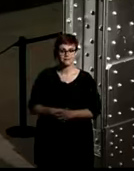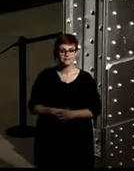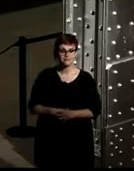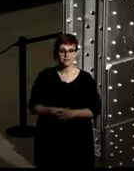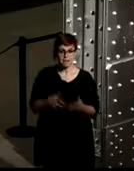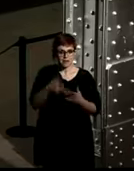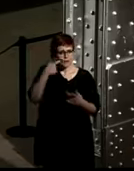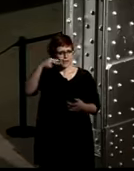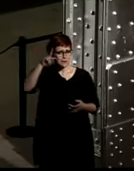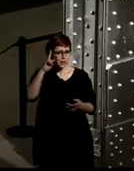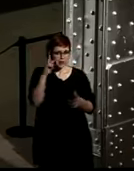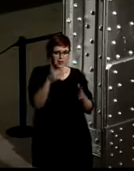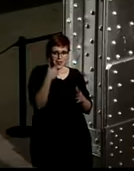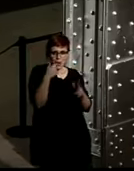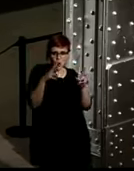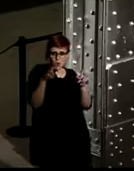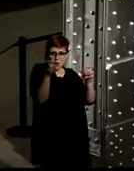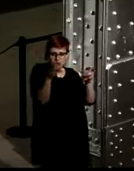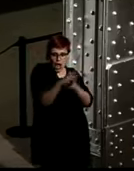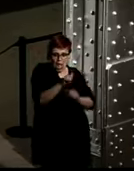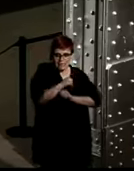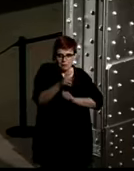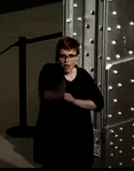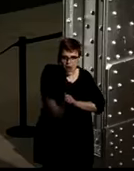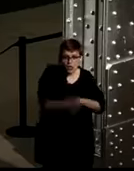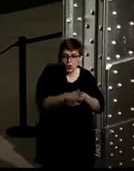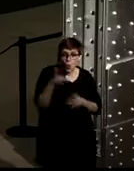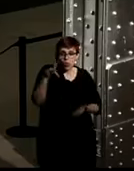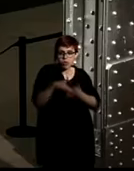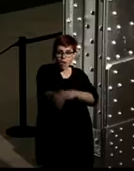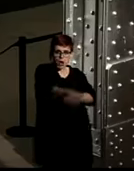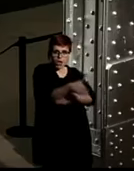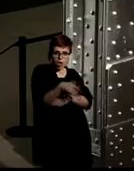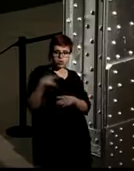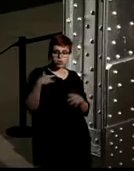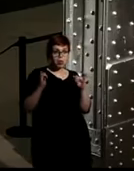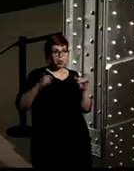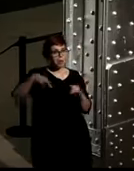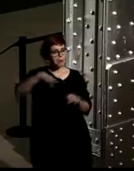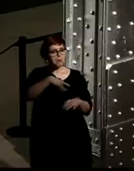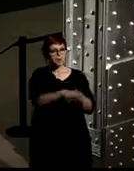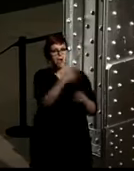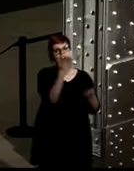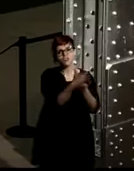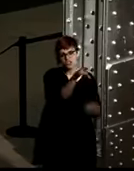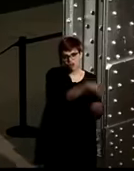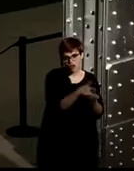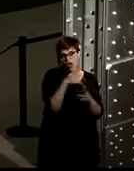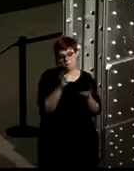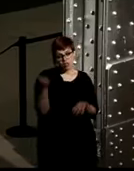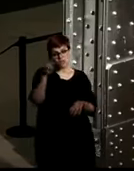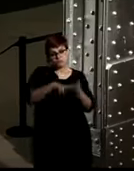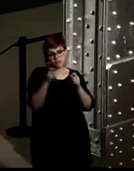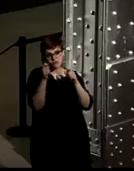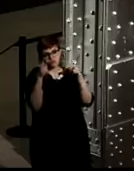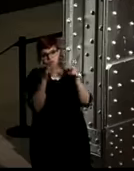O sea, es una experiencia totalmente nueva que no te esperas, de estar un día caminando por la calle y decir, bueno, mañana me levanto, voy a clase, me tomo